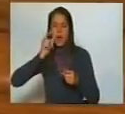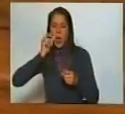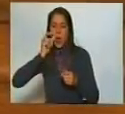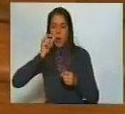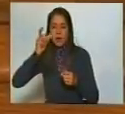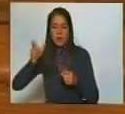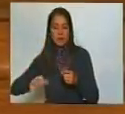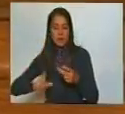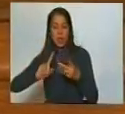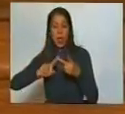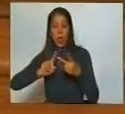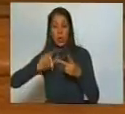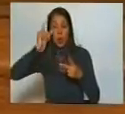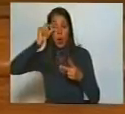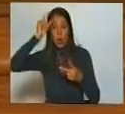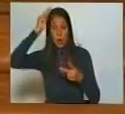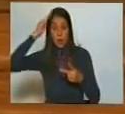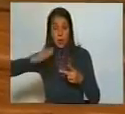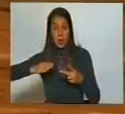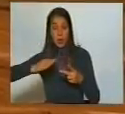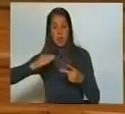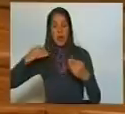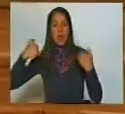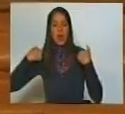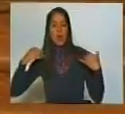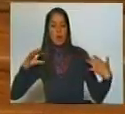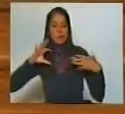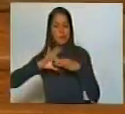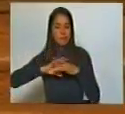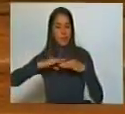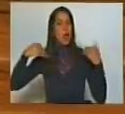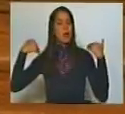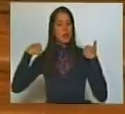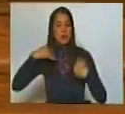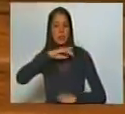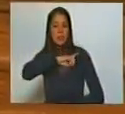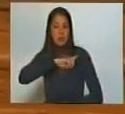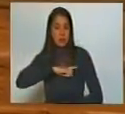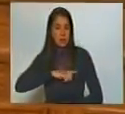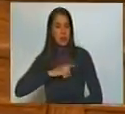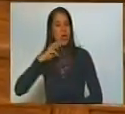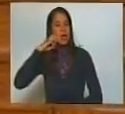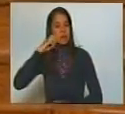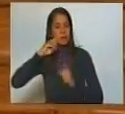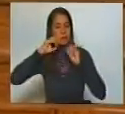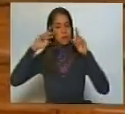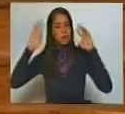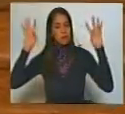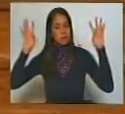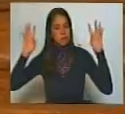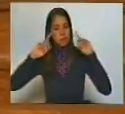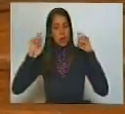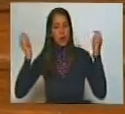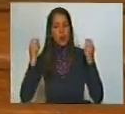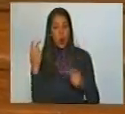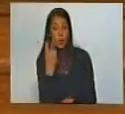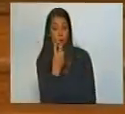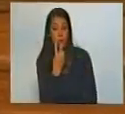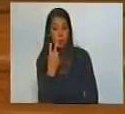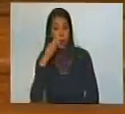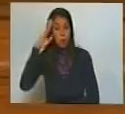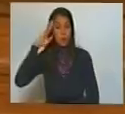Romero Villato, que eran peregrinistas reconocidos. Incluso el turco Casanova, como le decían, el coronel Casanova, es